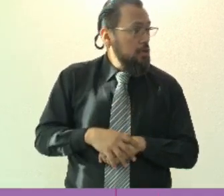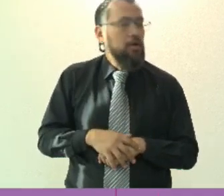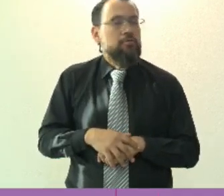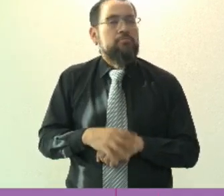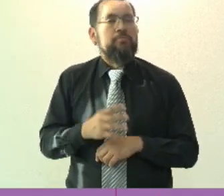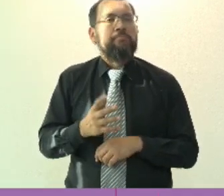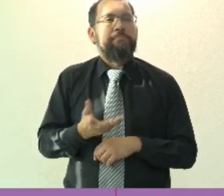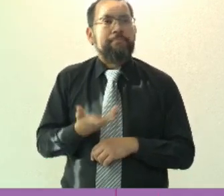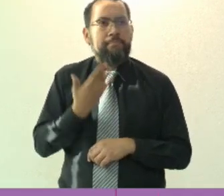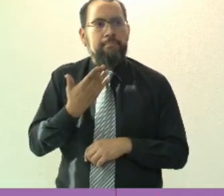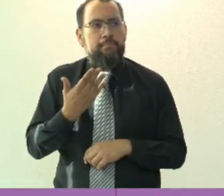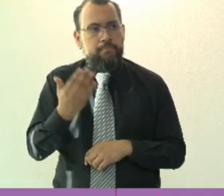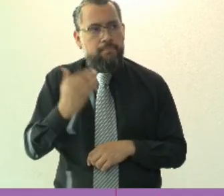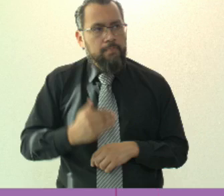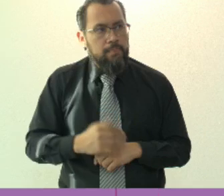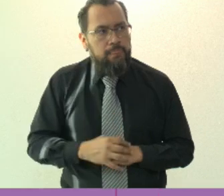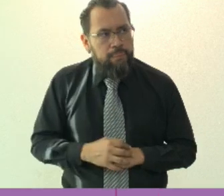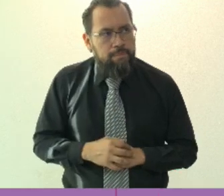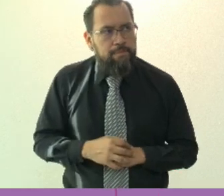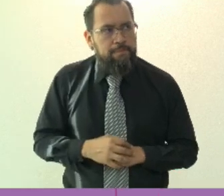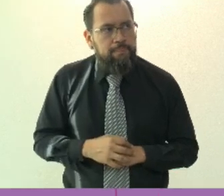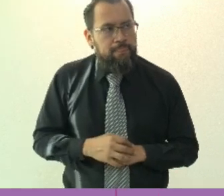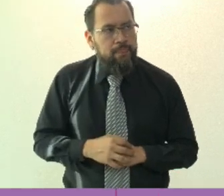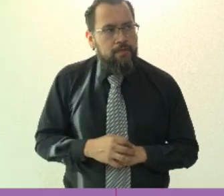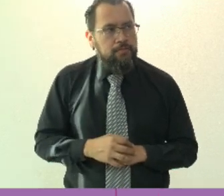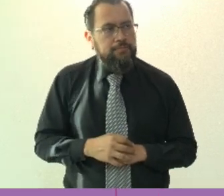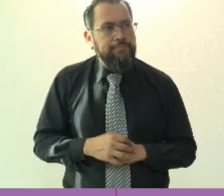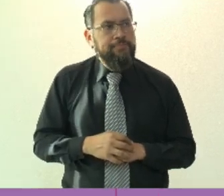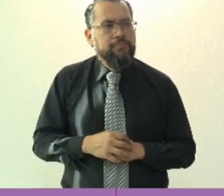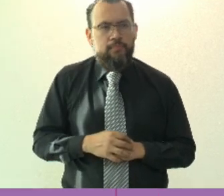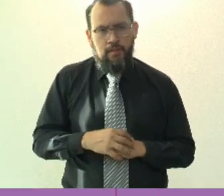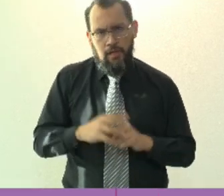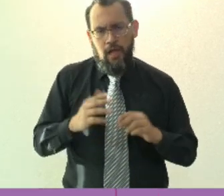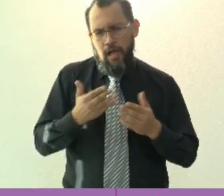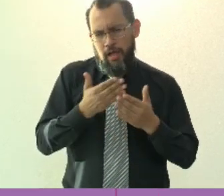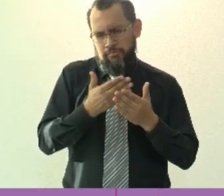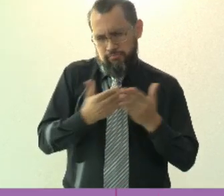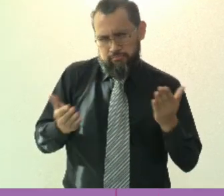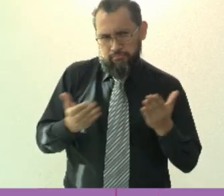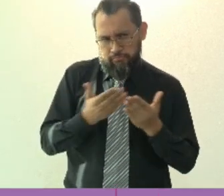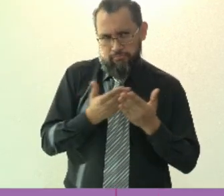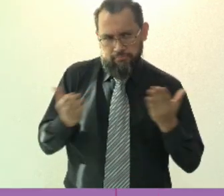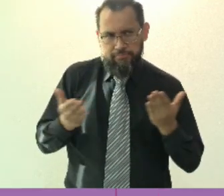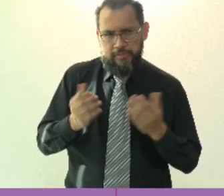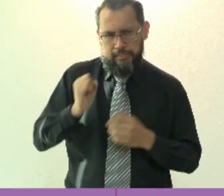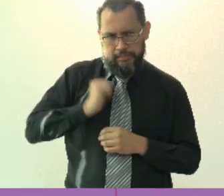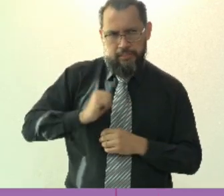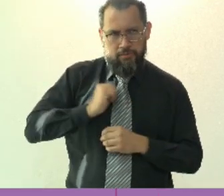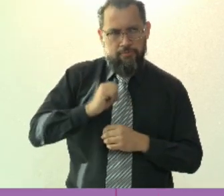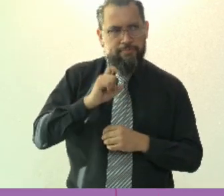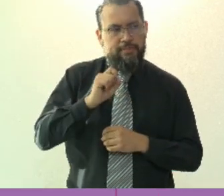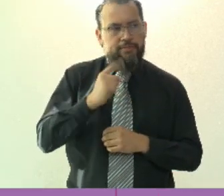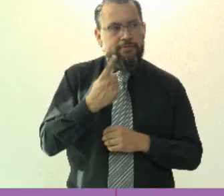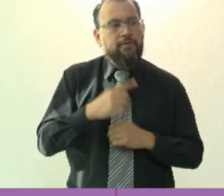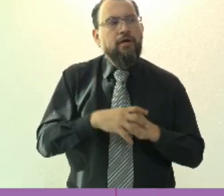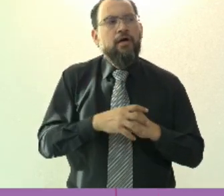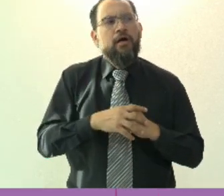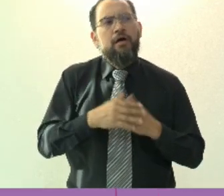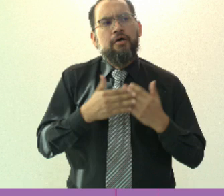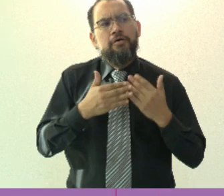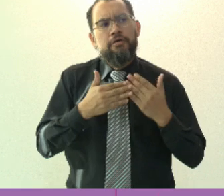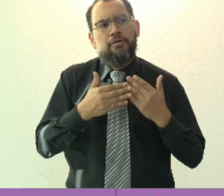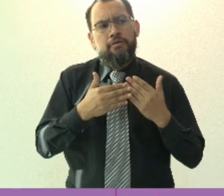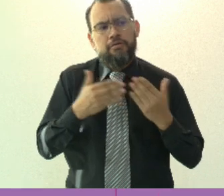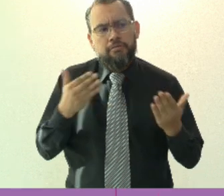Muy bien. Voy a entrados en este siglo, en el interés